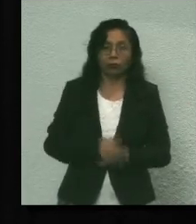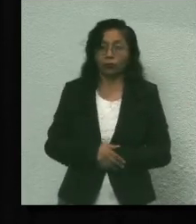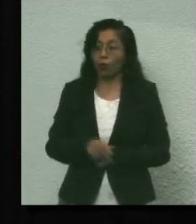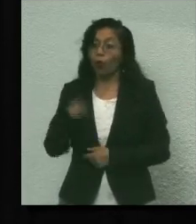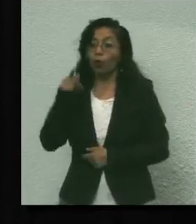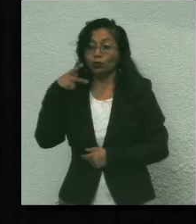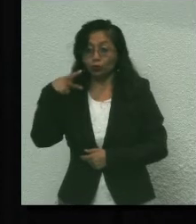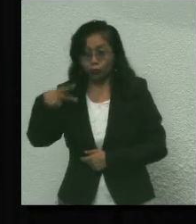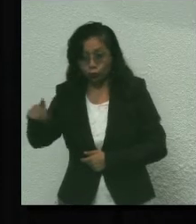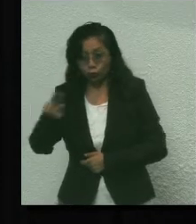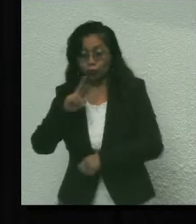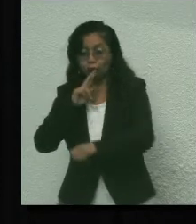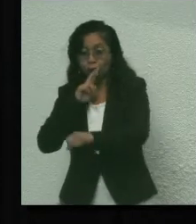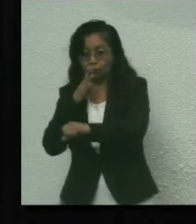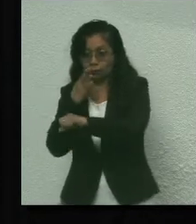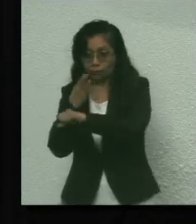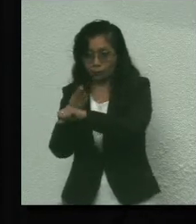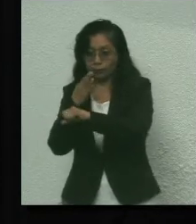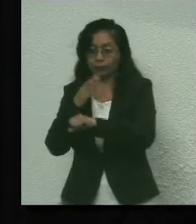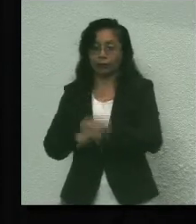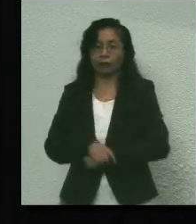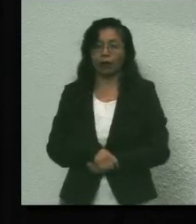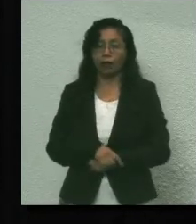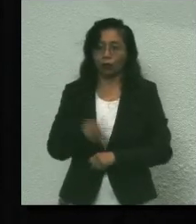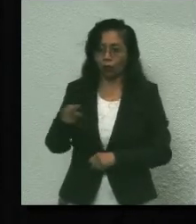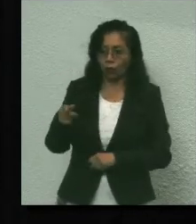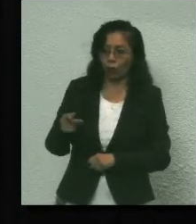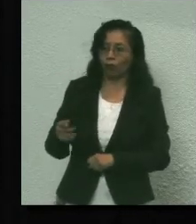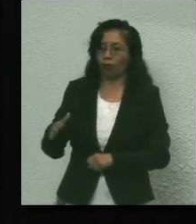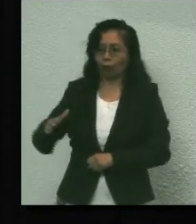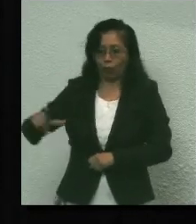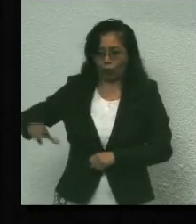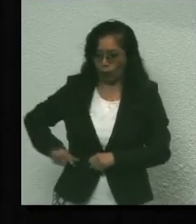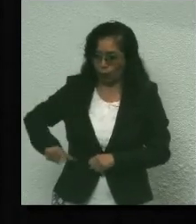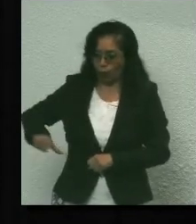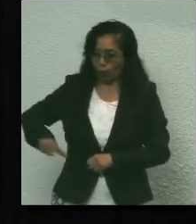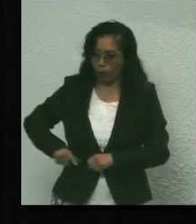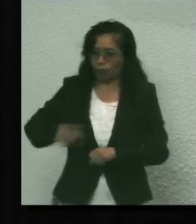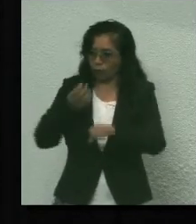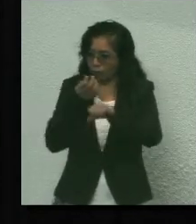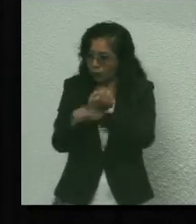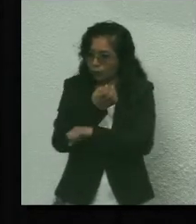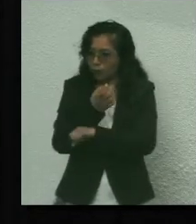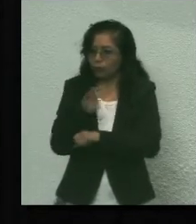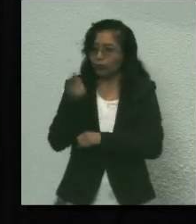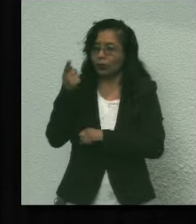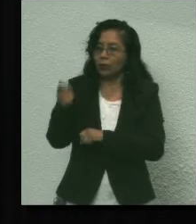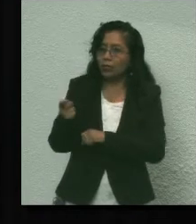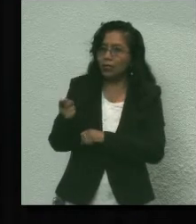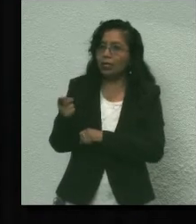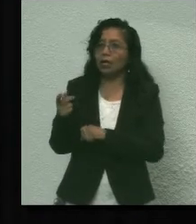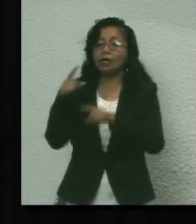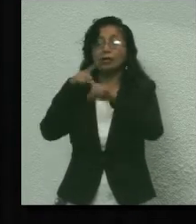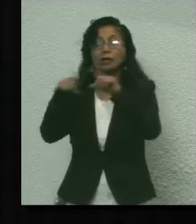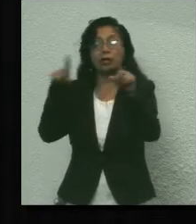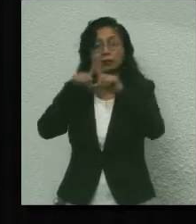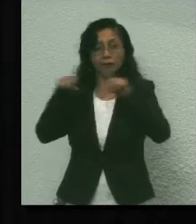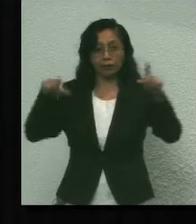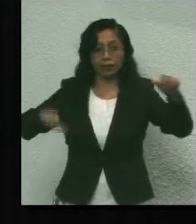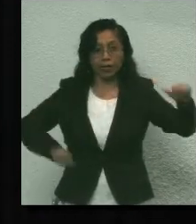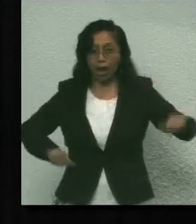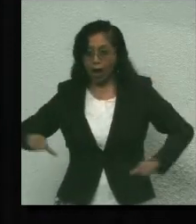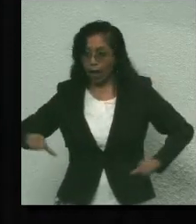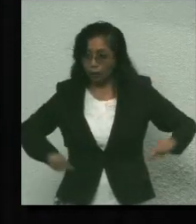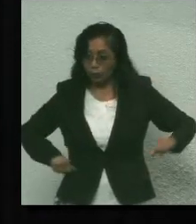responsabilidad como titular del ejecutivo estatal recae en las acciones u omisiones